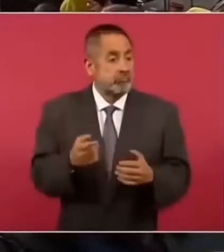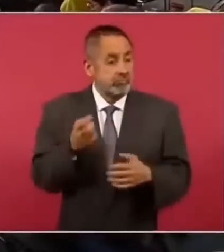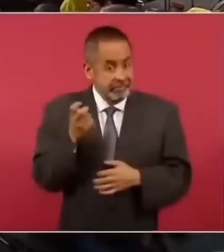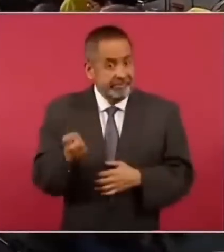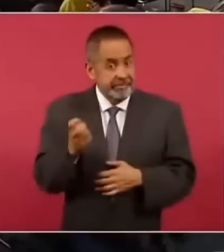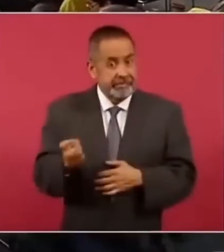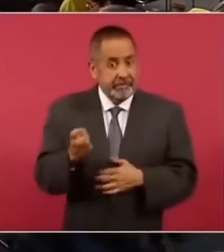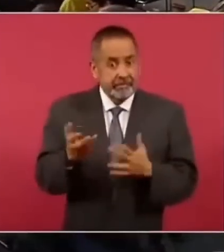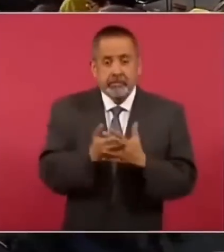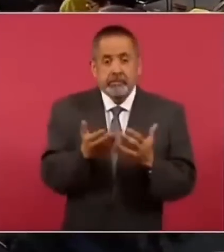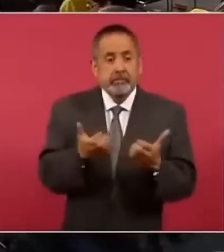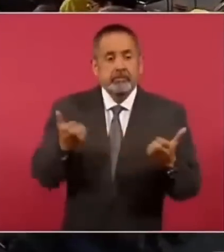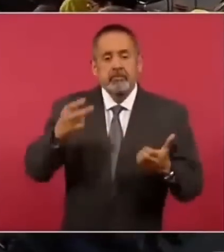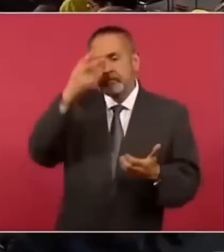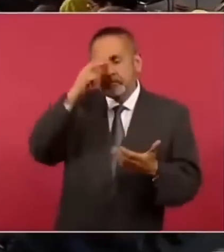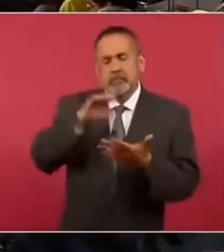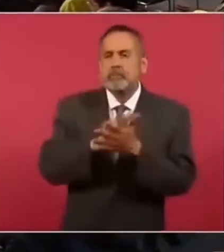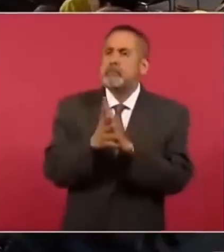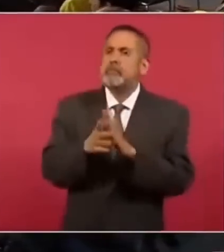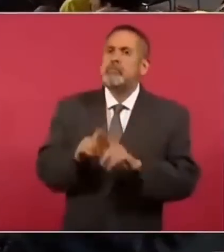México es otra cosa.